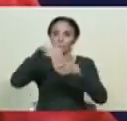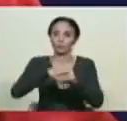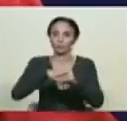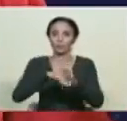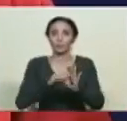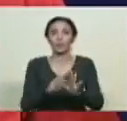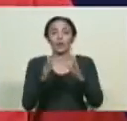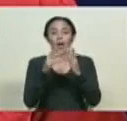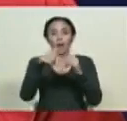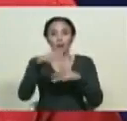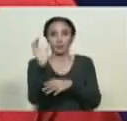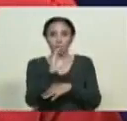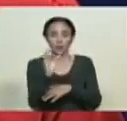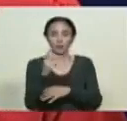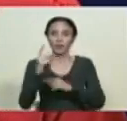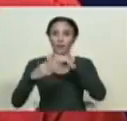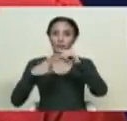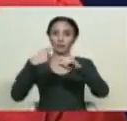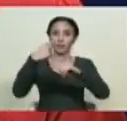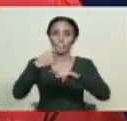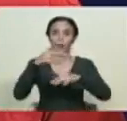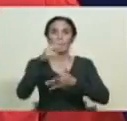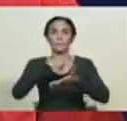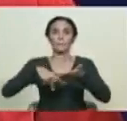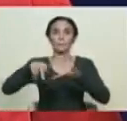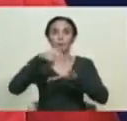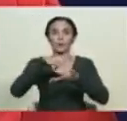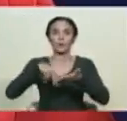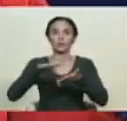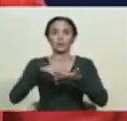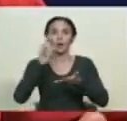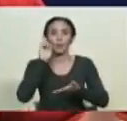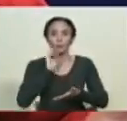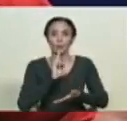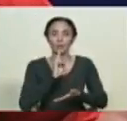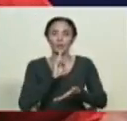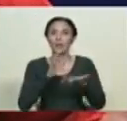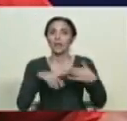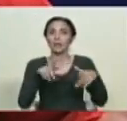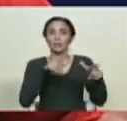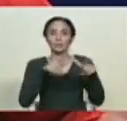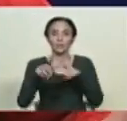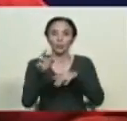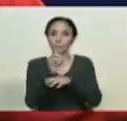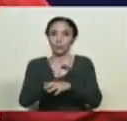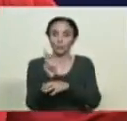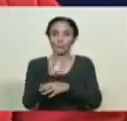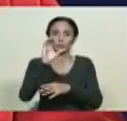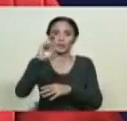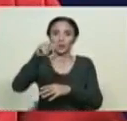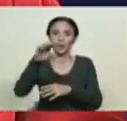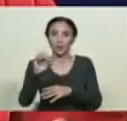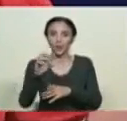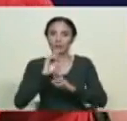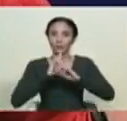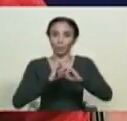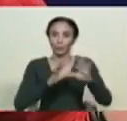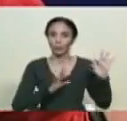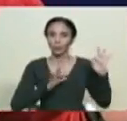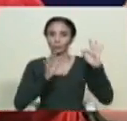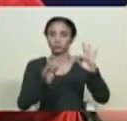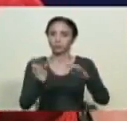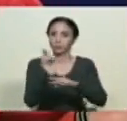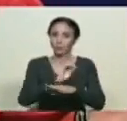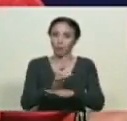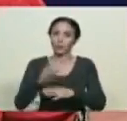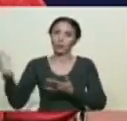al pueblo de Caracas, vamos a estar en un rato aquí en la Plaza Bolívar, apenas el CNE dé los resultados, nosotros estaremos